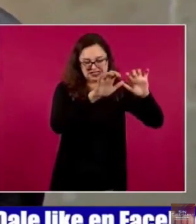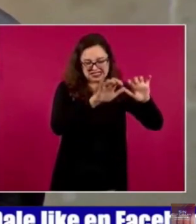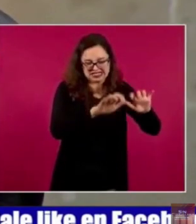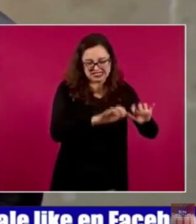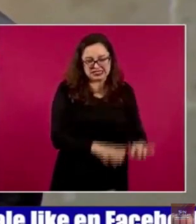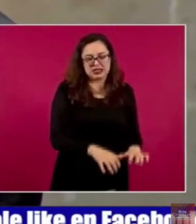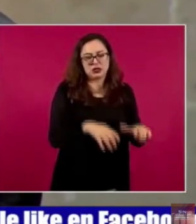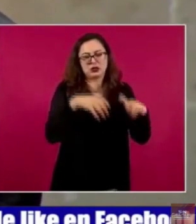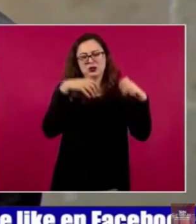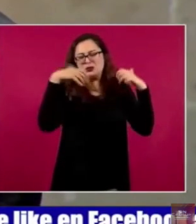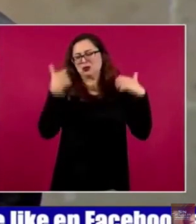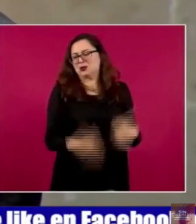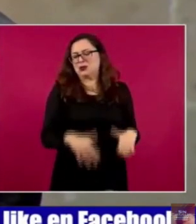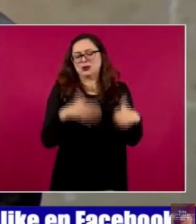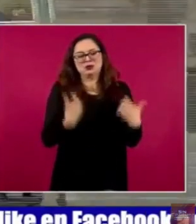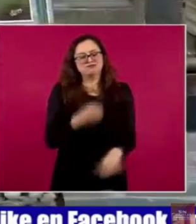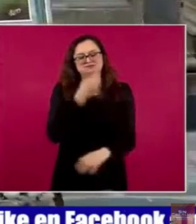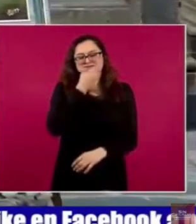extraordinario,